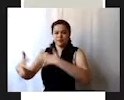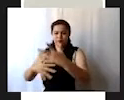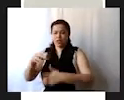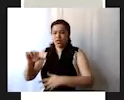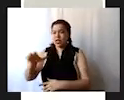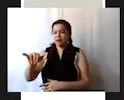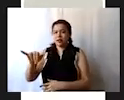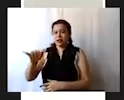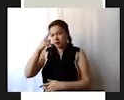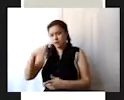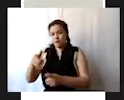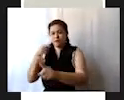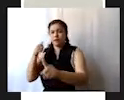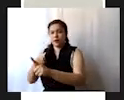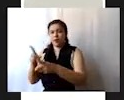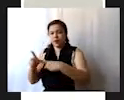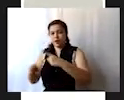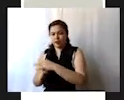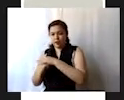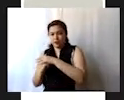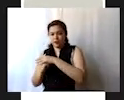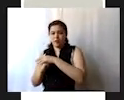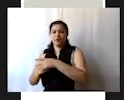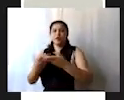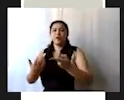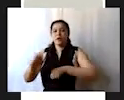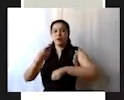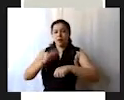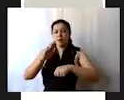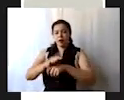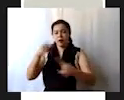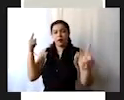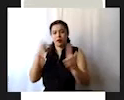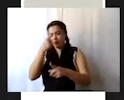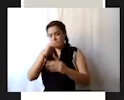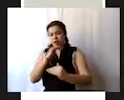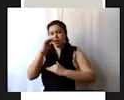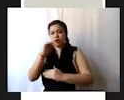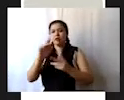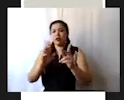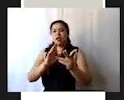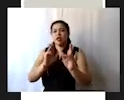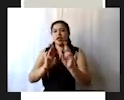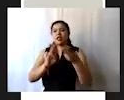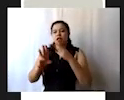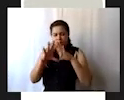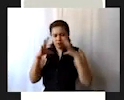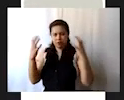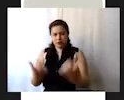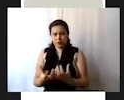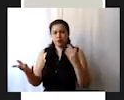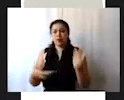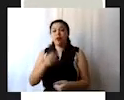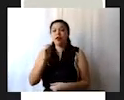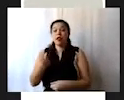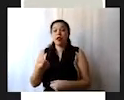de desarrollo sostenible, particularmente con el enfoque de límites planetarios. Esto quiere decir que tenemos